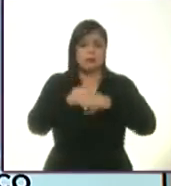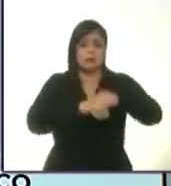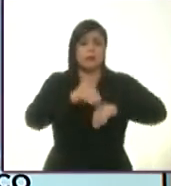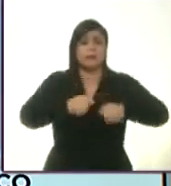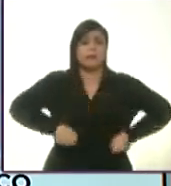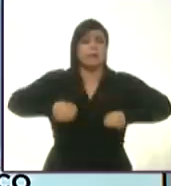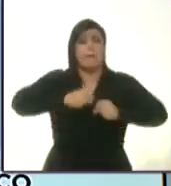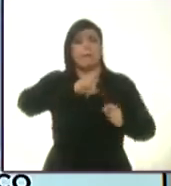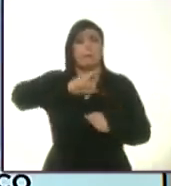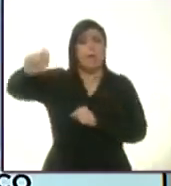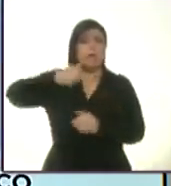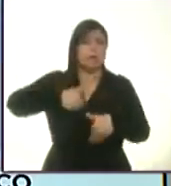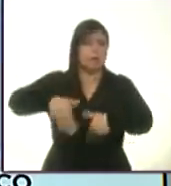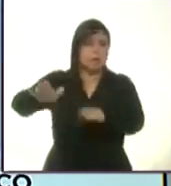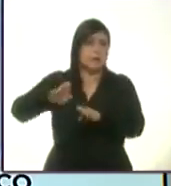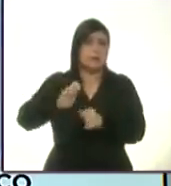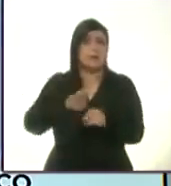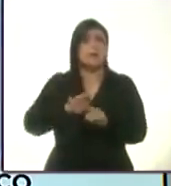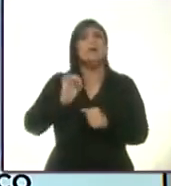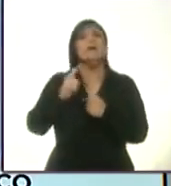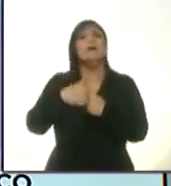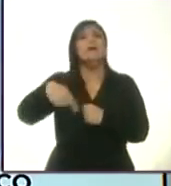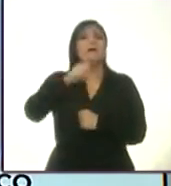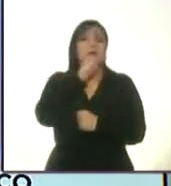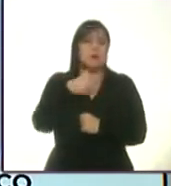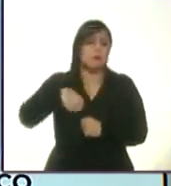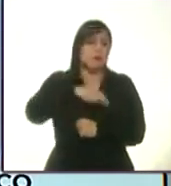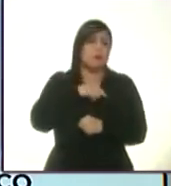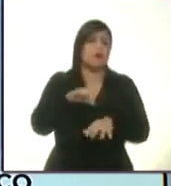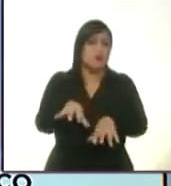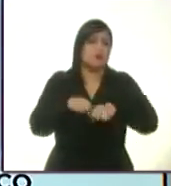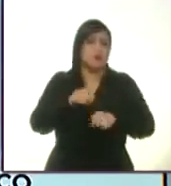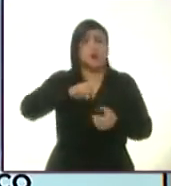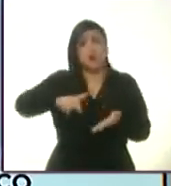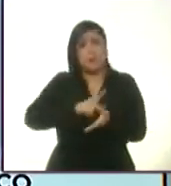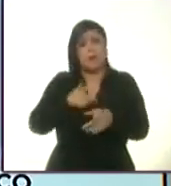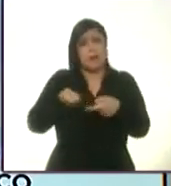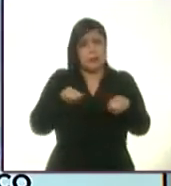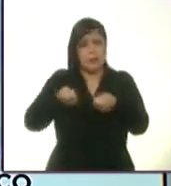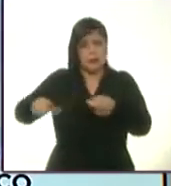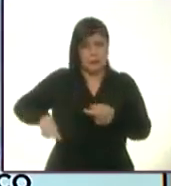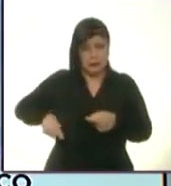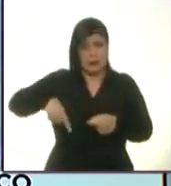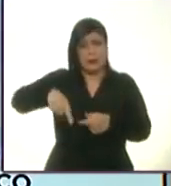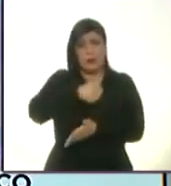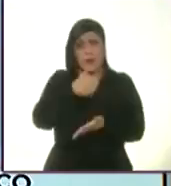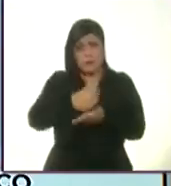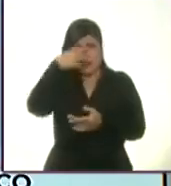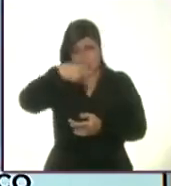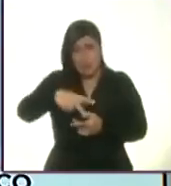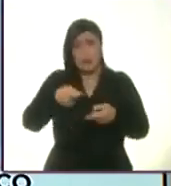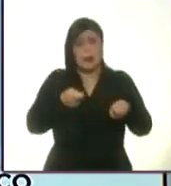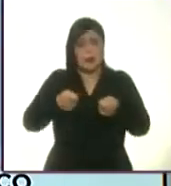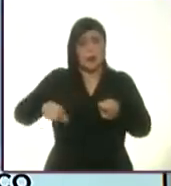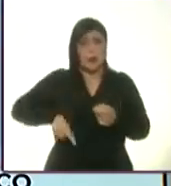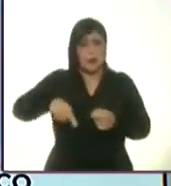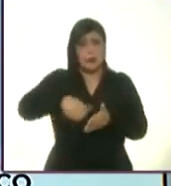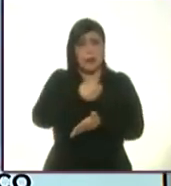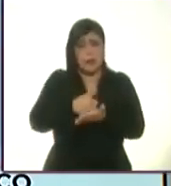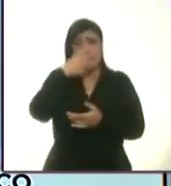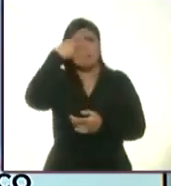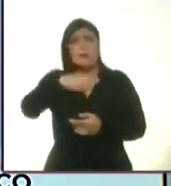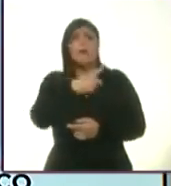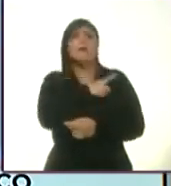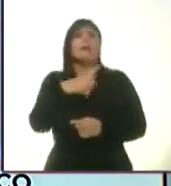ya se van y vamos a recuperar la gobernabilidad en la ciudad de mexico y la gobernabilidad de la ciudad de mexico significa tomar en